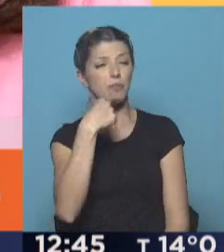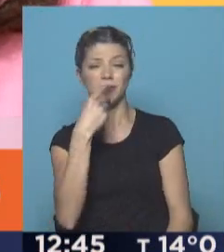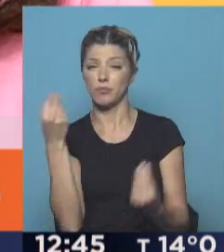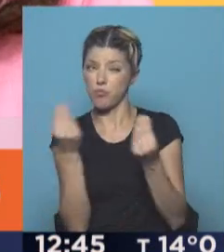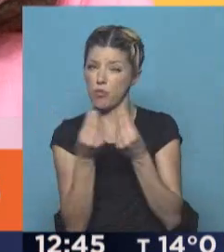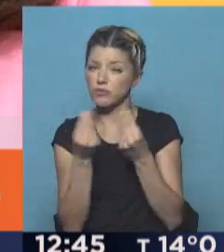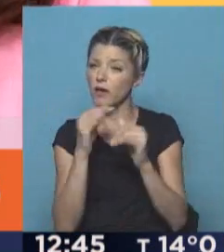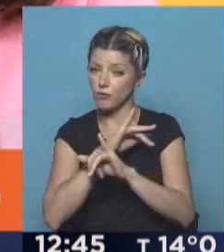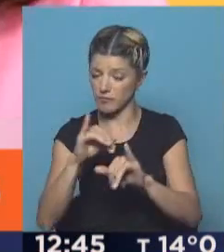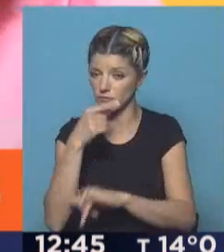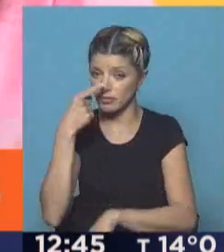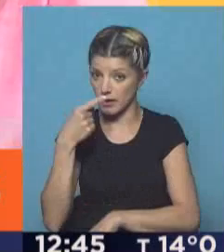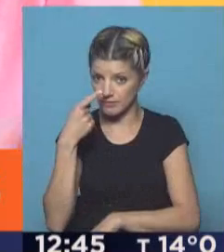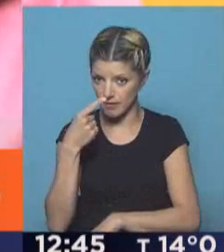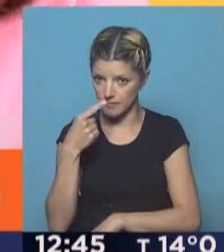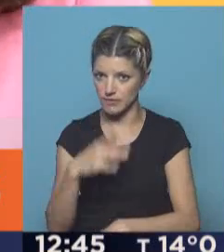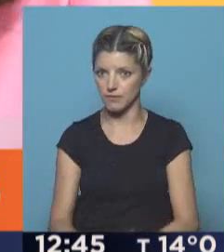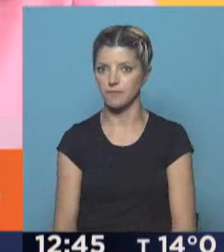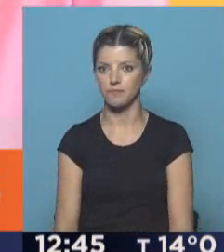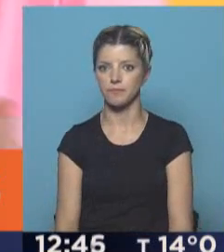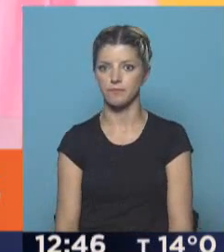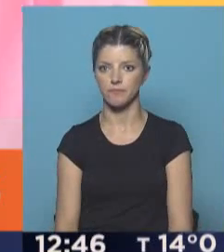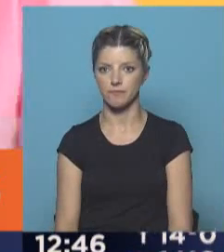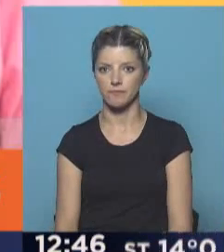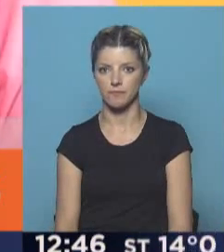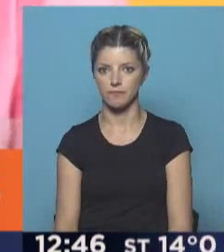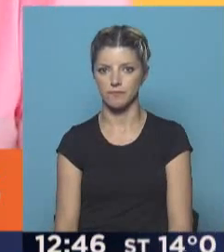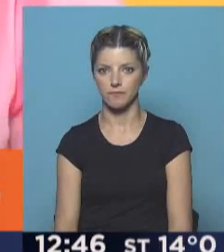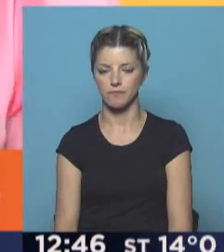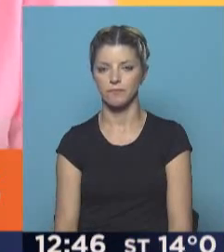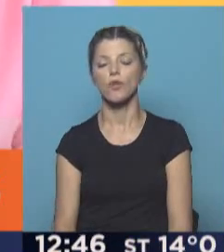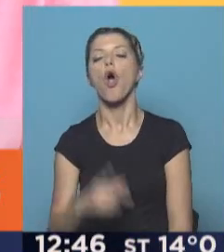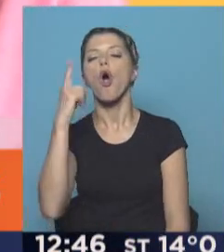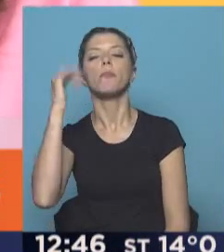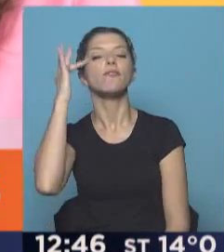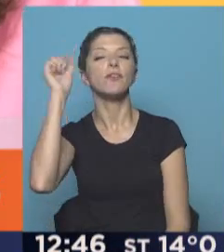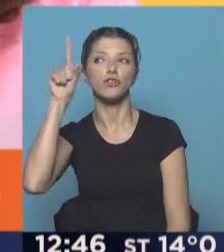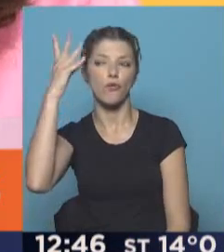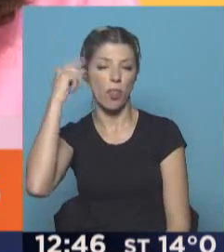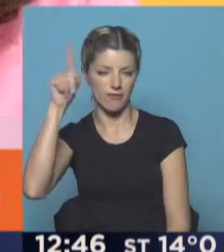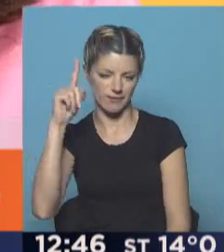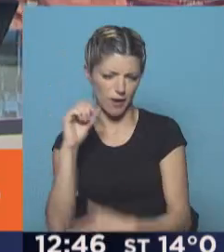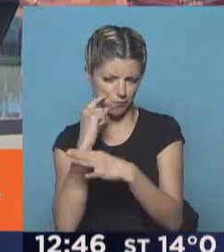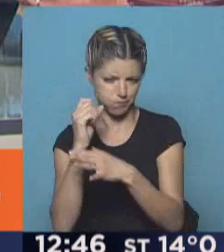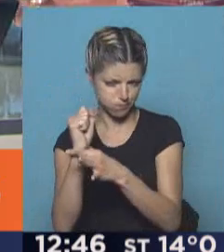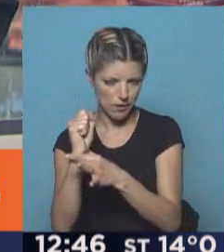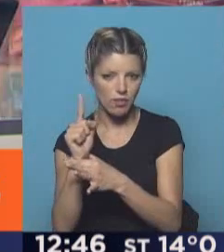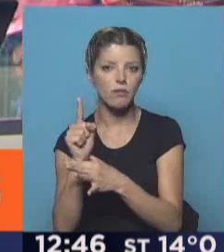sí, y es interesante. Bernard Henri Lévy, un filósofo francés bastante conocido y de las